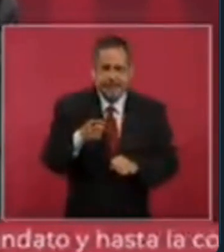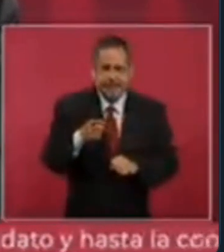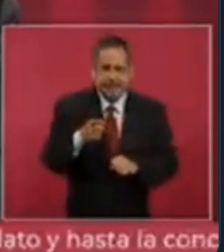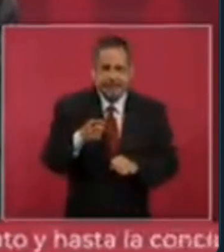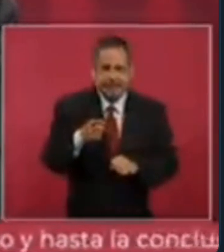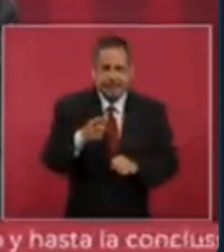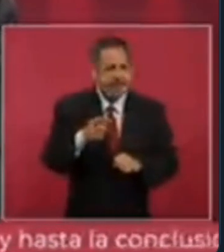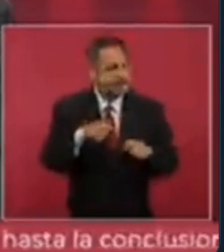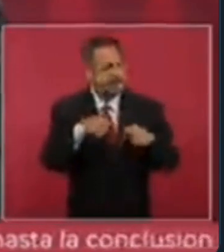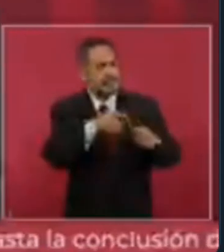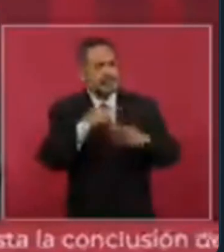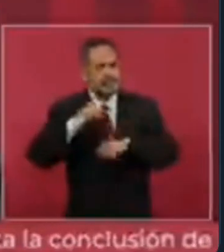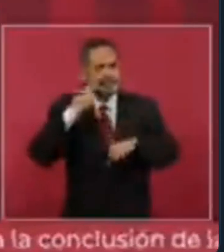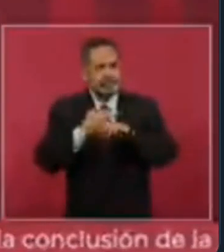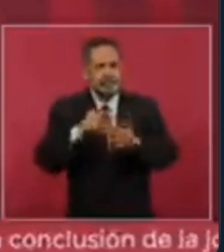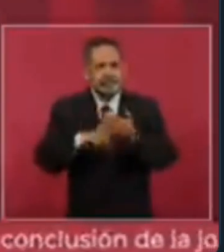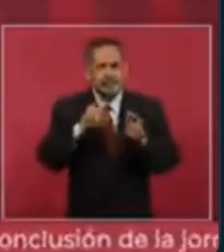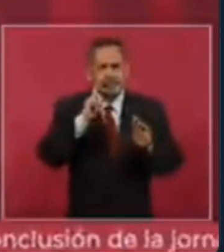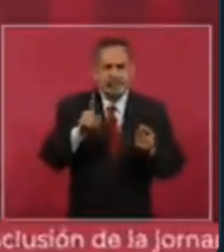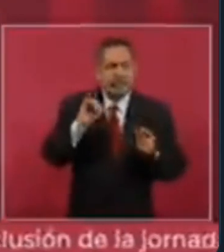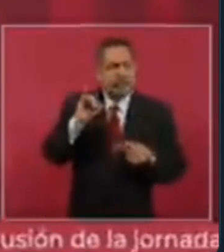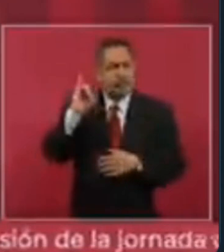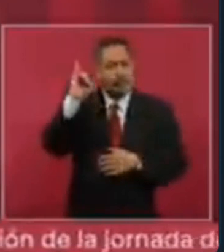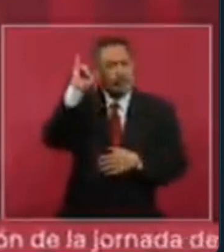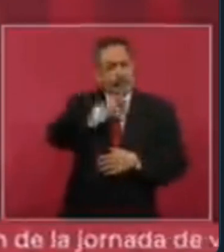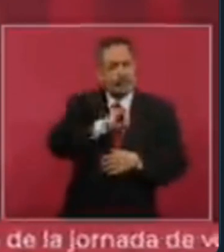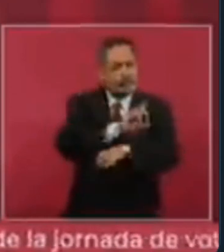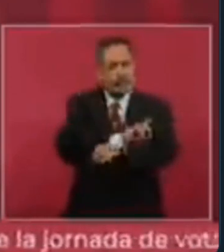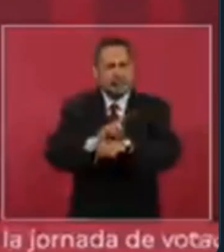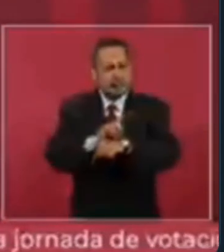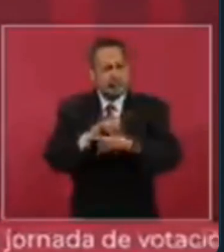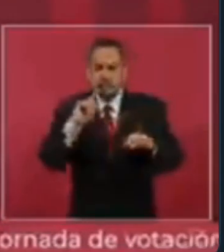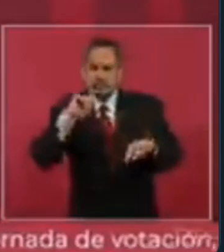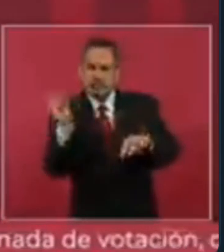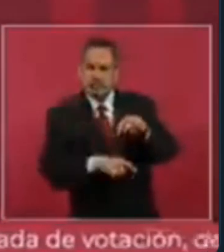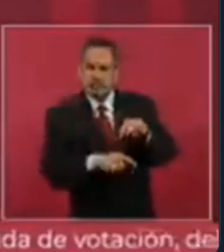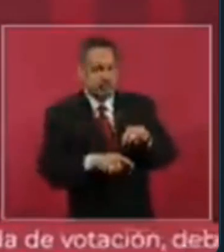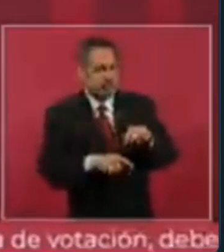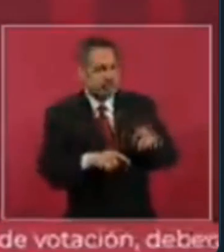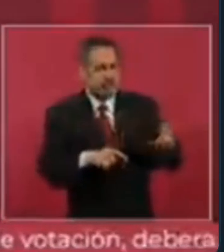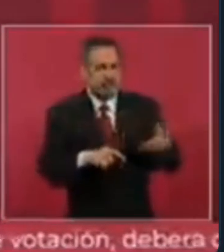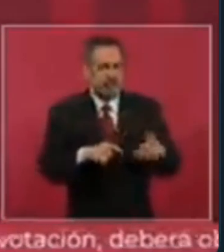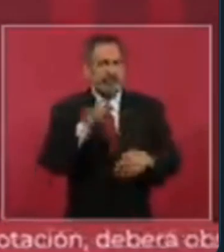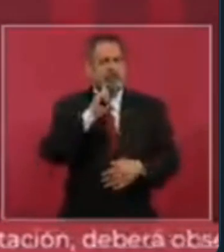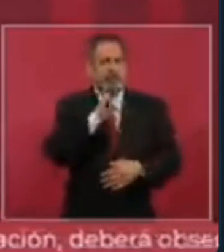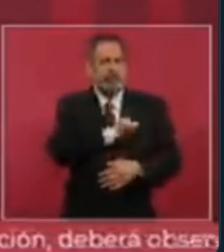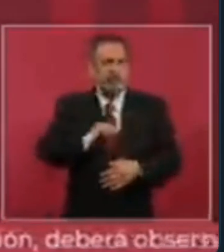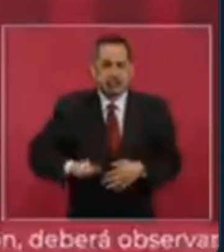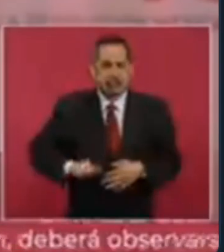el cargo a la jefa delegacional, la alcaldesa